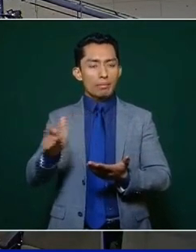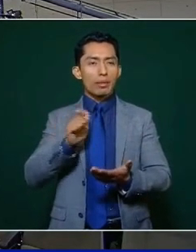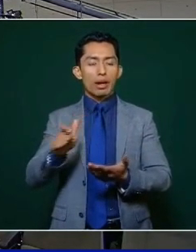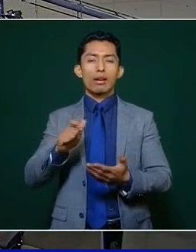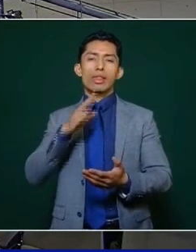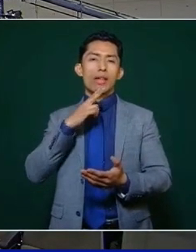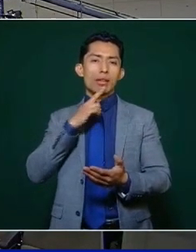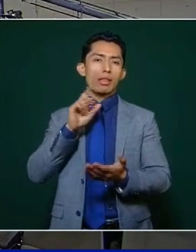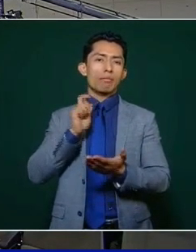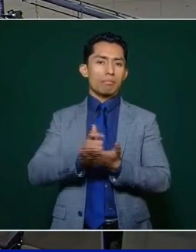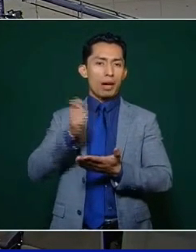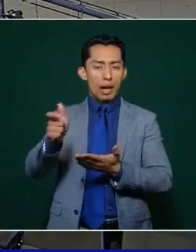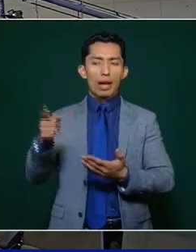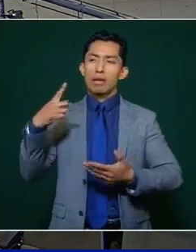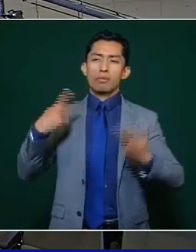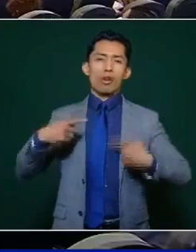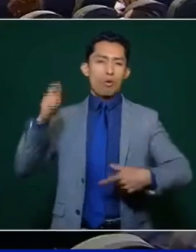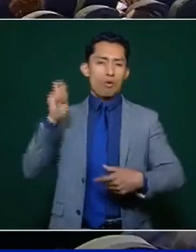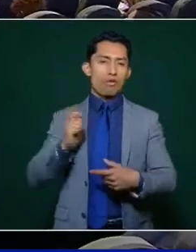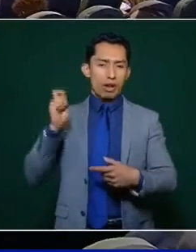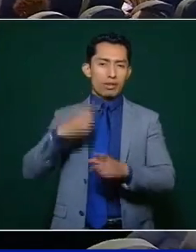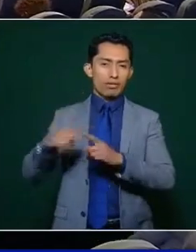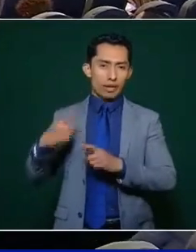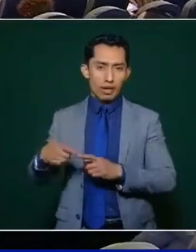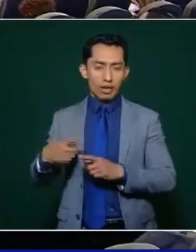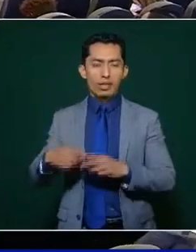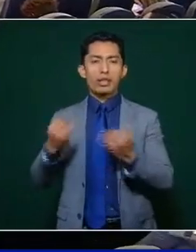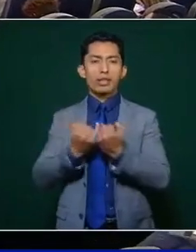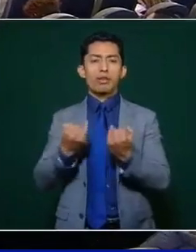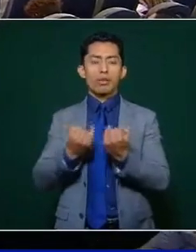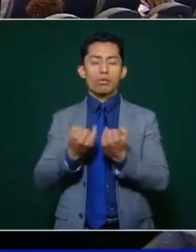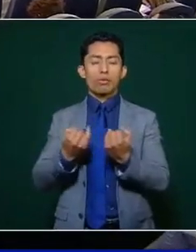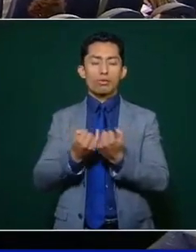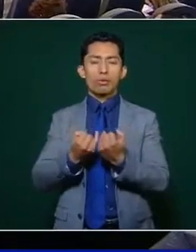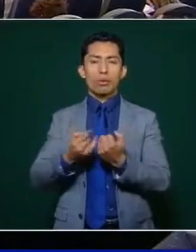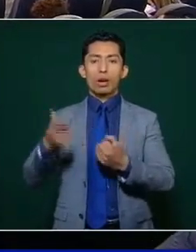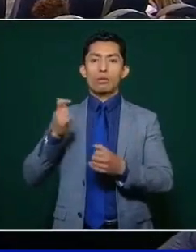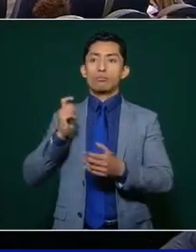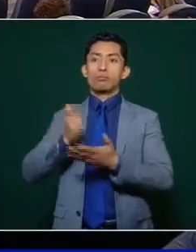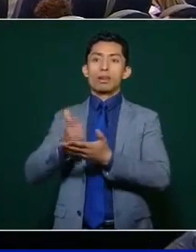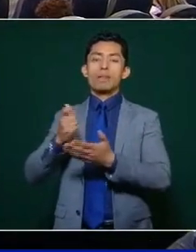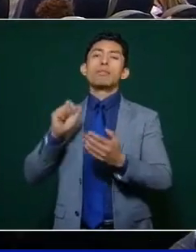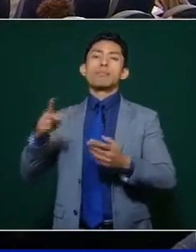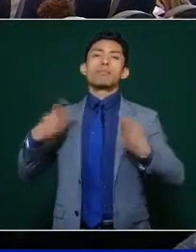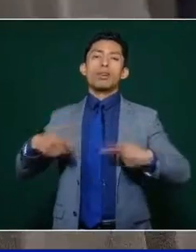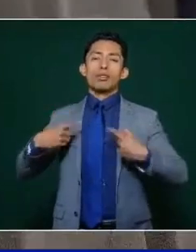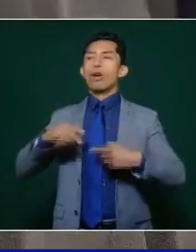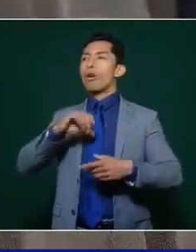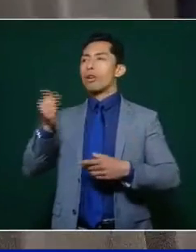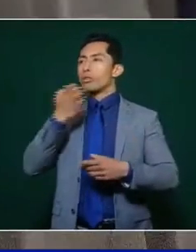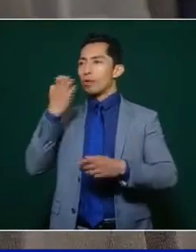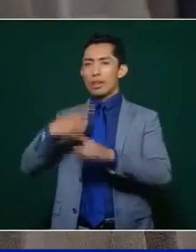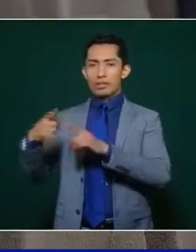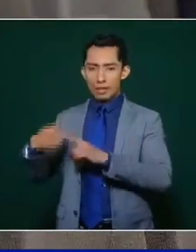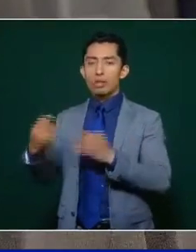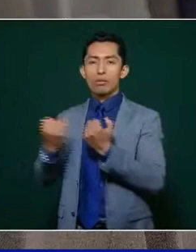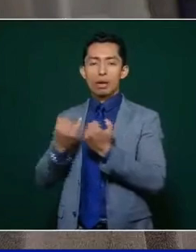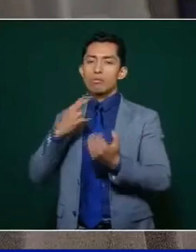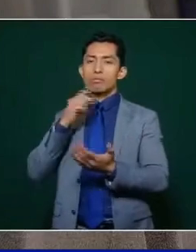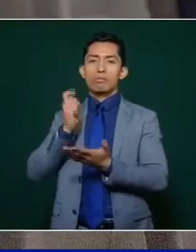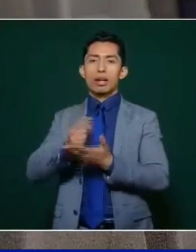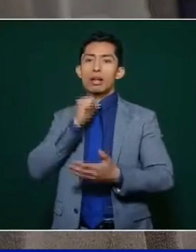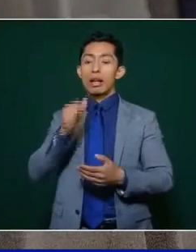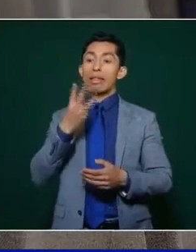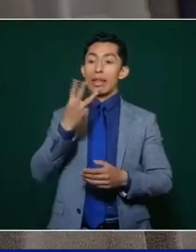fin de año a jubilados y el aguinaldo a personal homologado. Y pues derivado de ello se interrumpieron las clases del